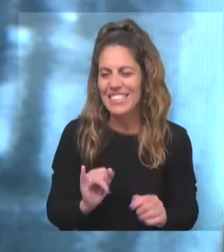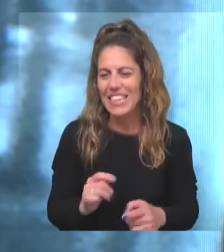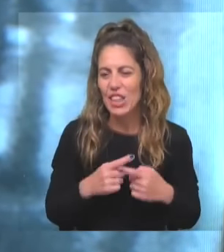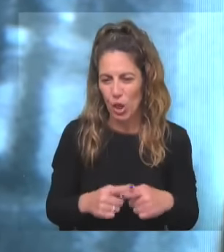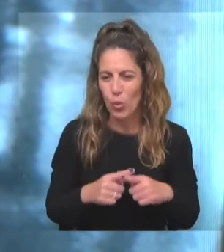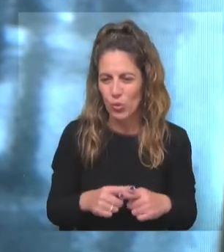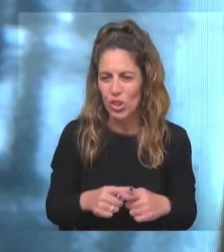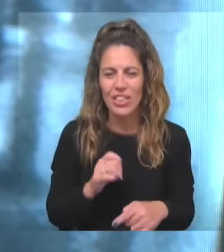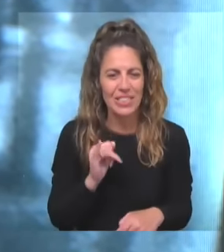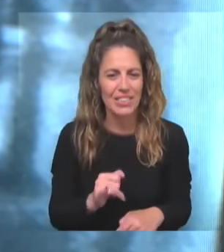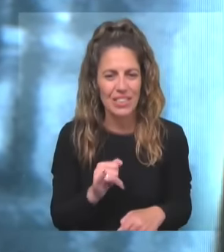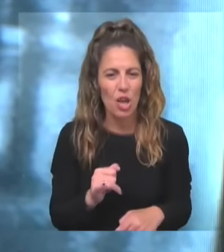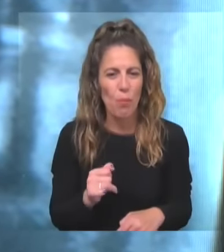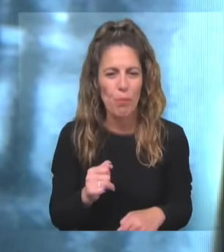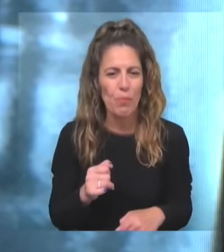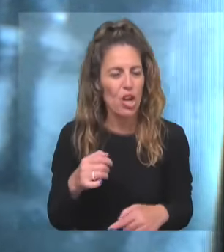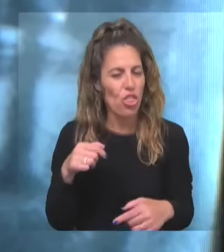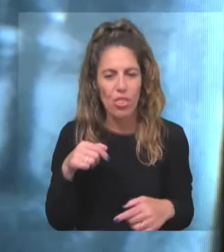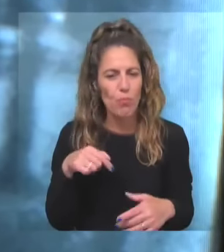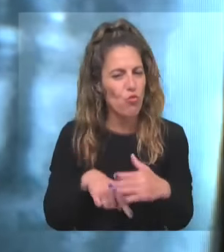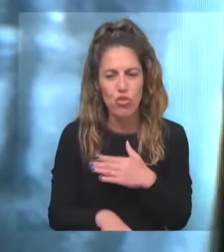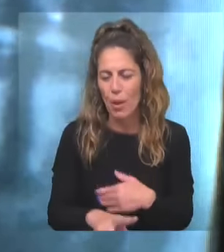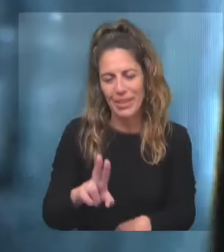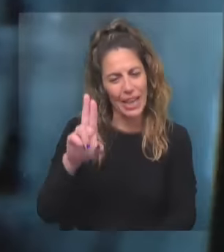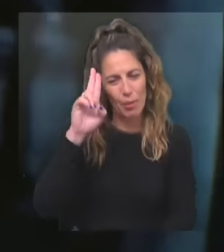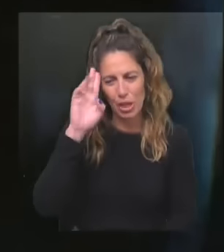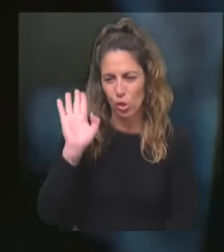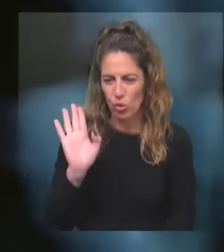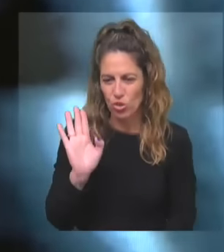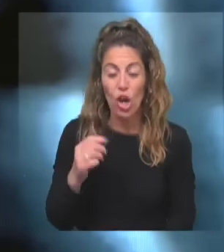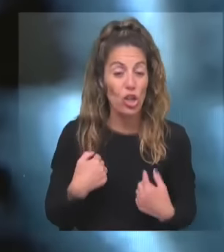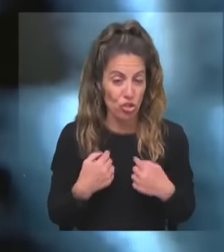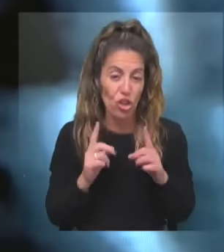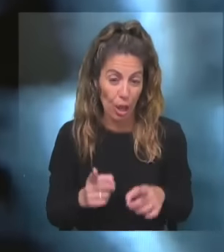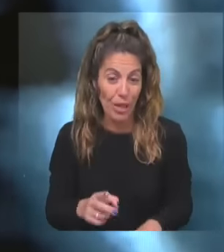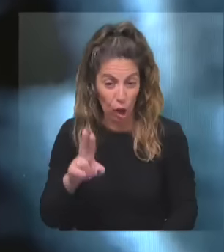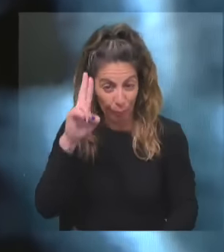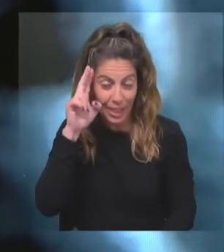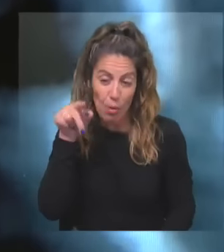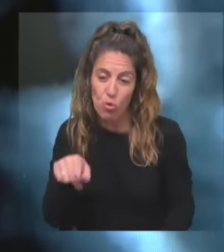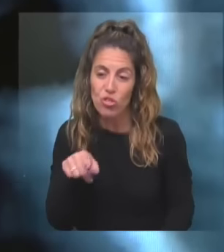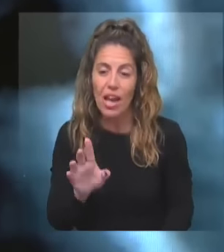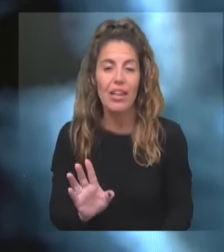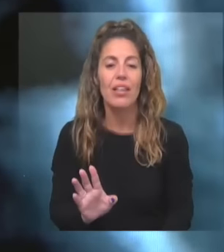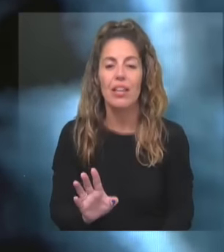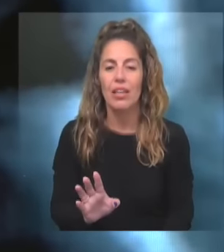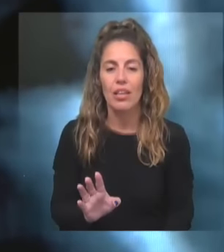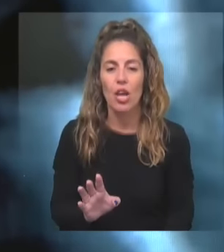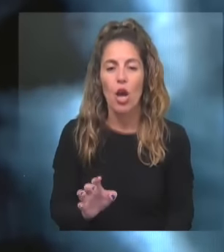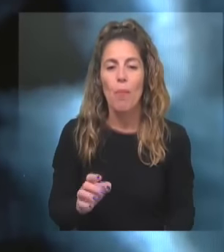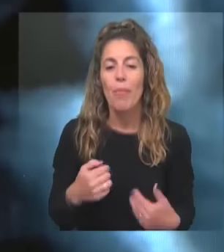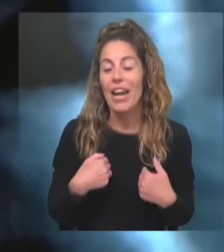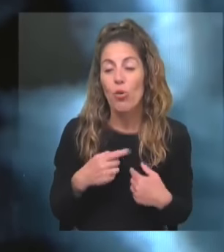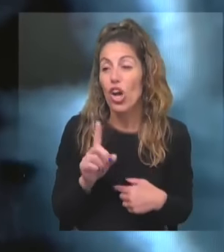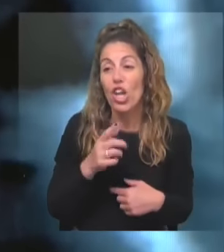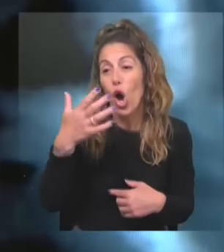no, era... profundamente respetuoso, ¿no? Respetuoso, y bueno, nosotros también lo respetábamos a él. Para uno que es ateo